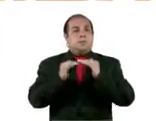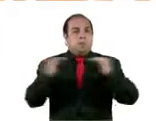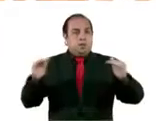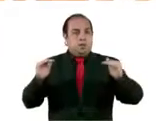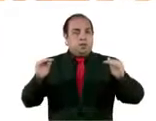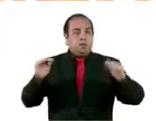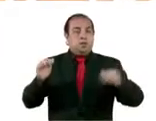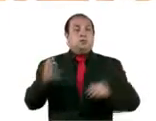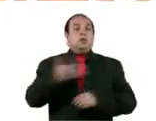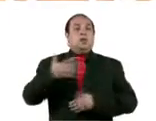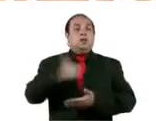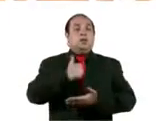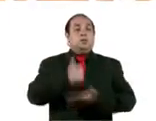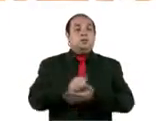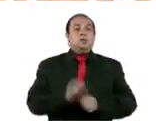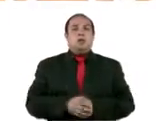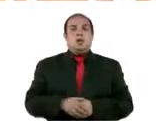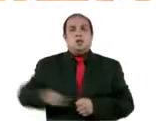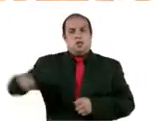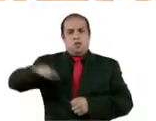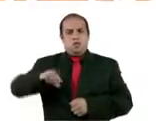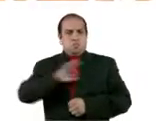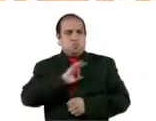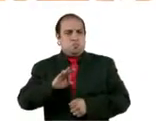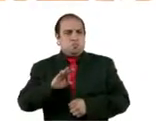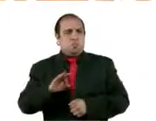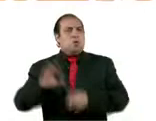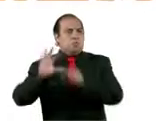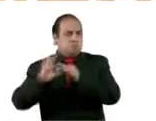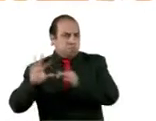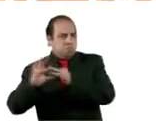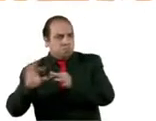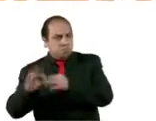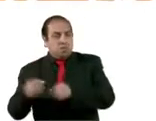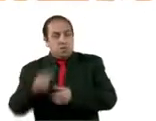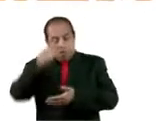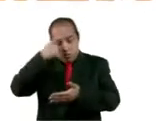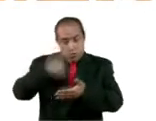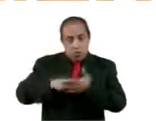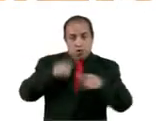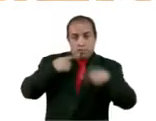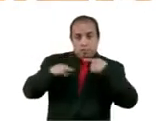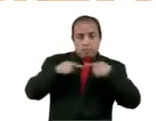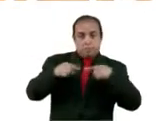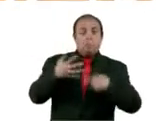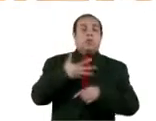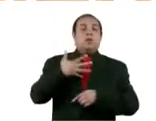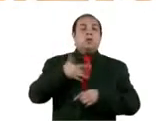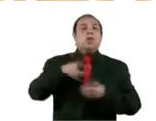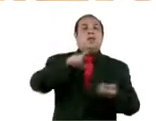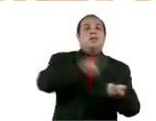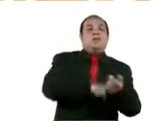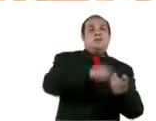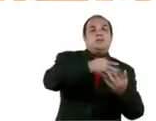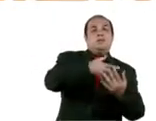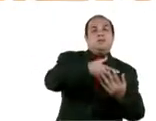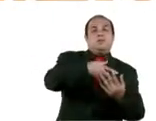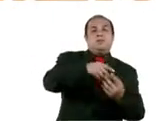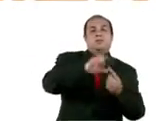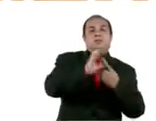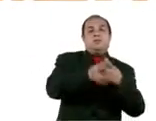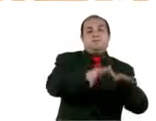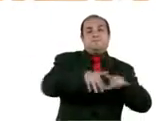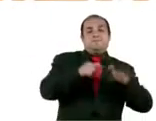ciudad. Ellos pueden tener argumentos y creo que el debate que se dio en el Congreso lo que muestra es que